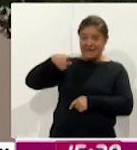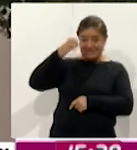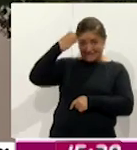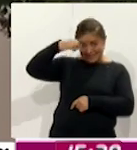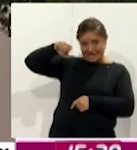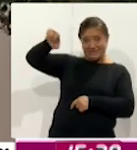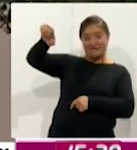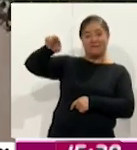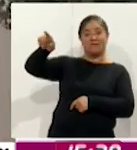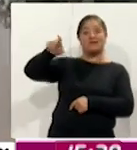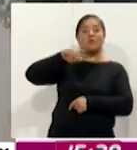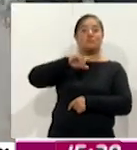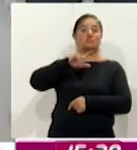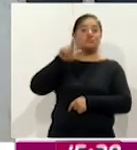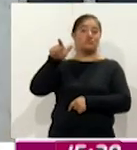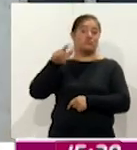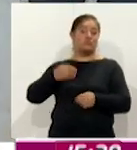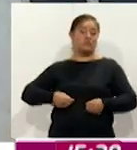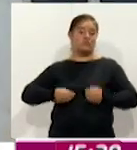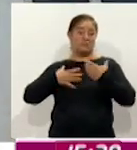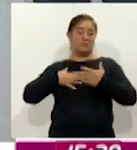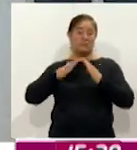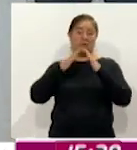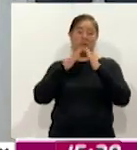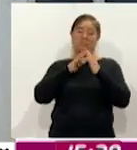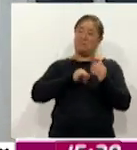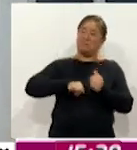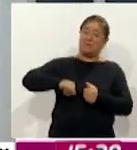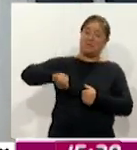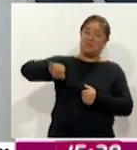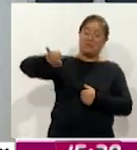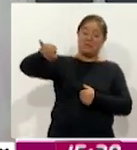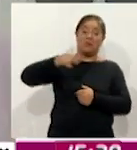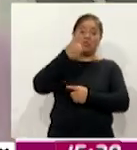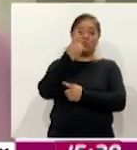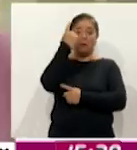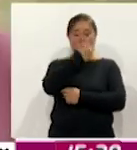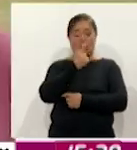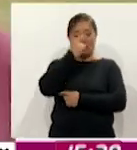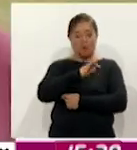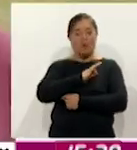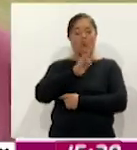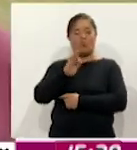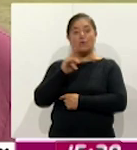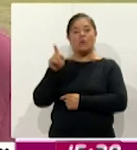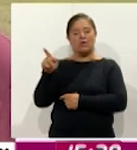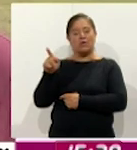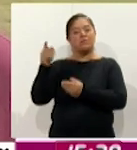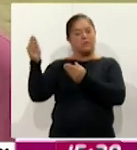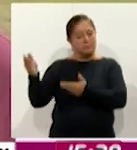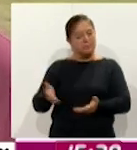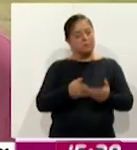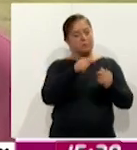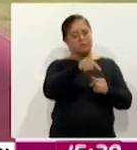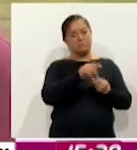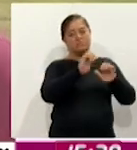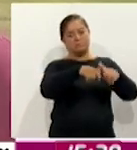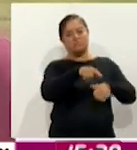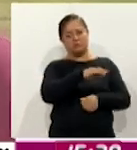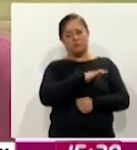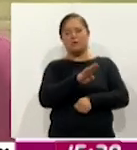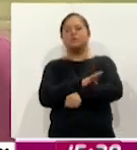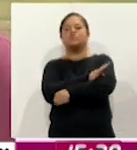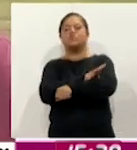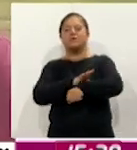de residencia sea en distancia más de una hora transbordando, podemos ofrecerles este